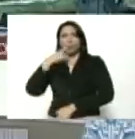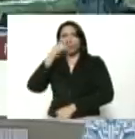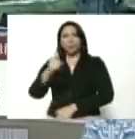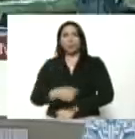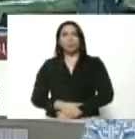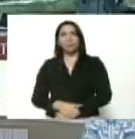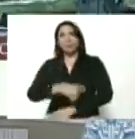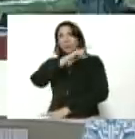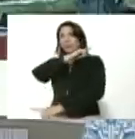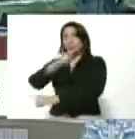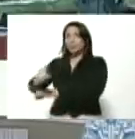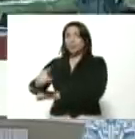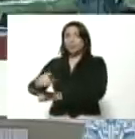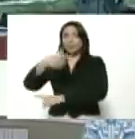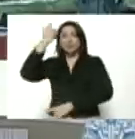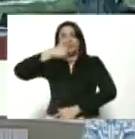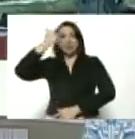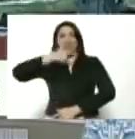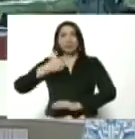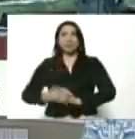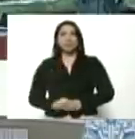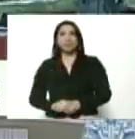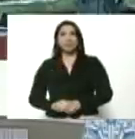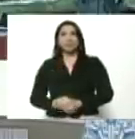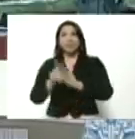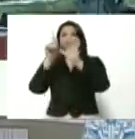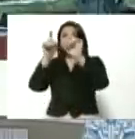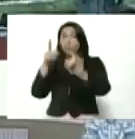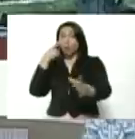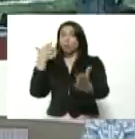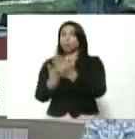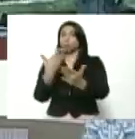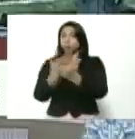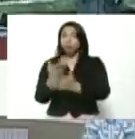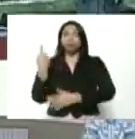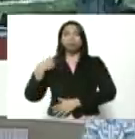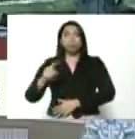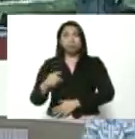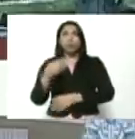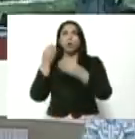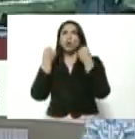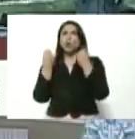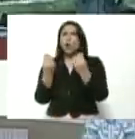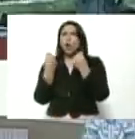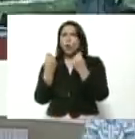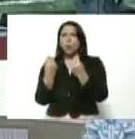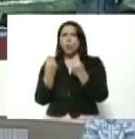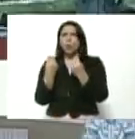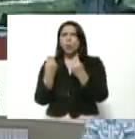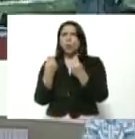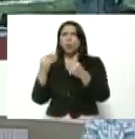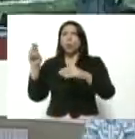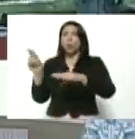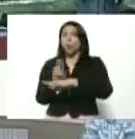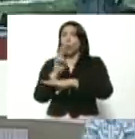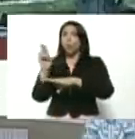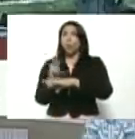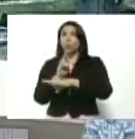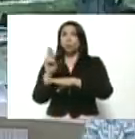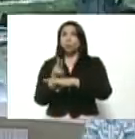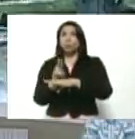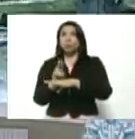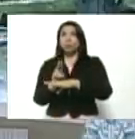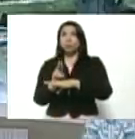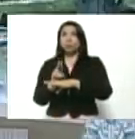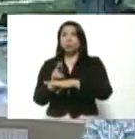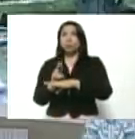muy seria fundada en pruebas que tenemos de cómo se procura la utilización de este